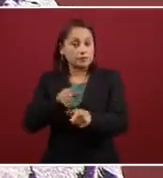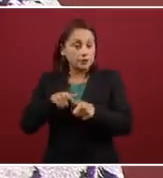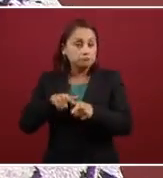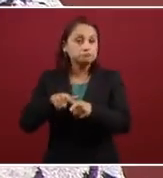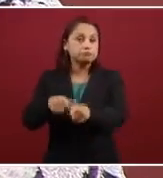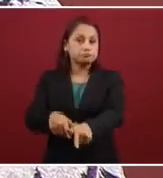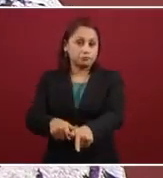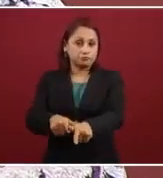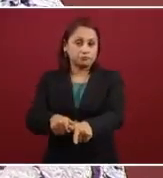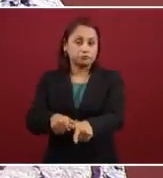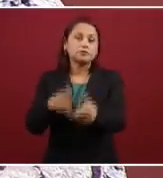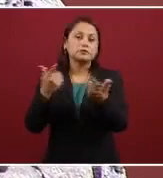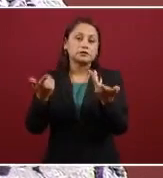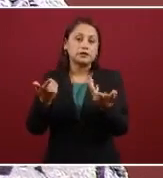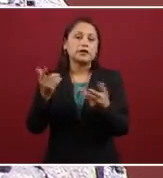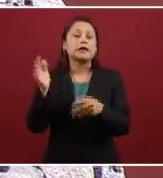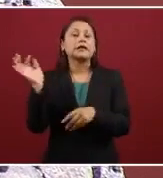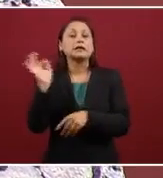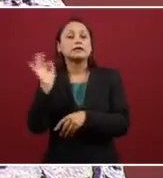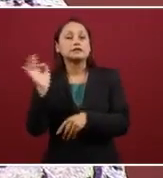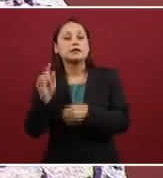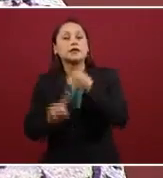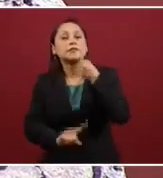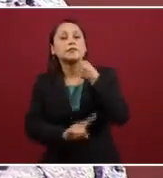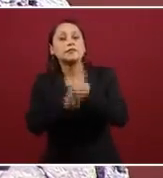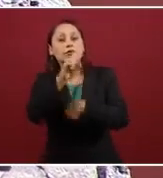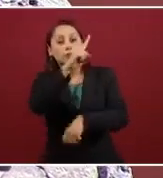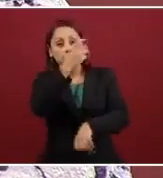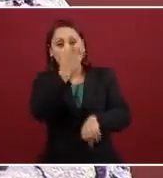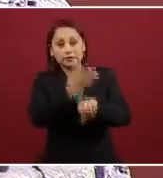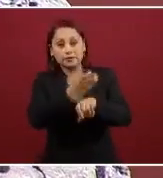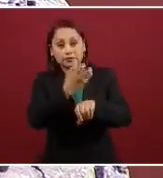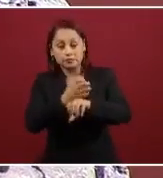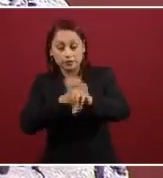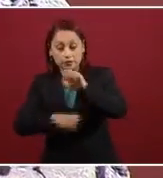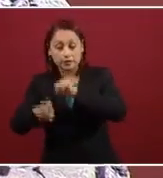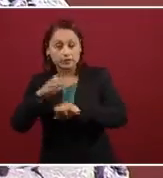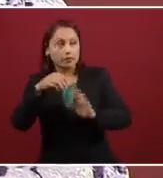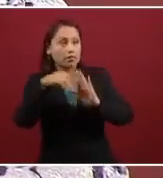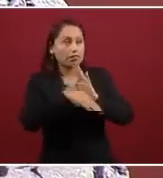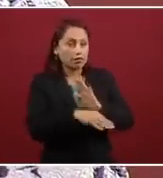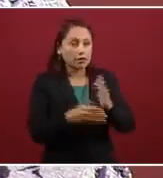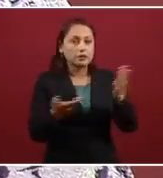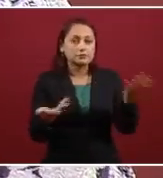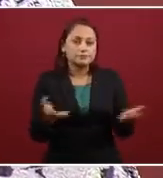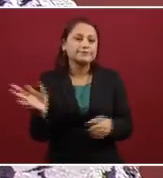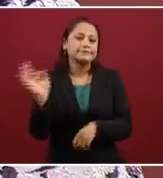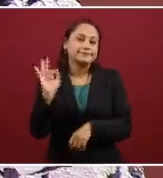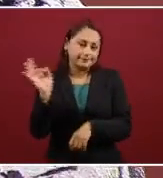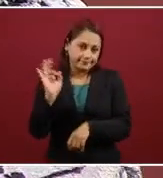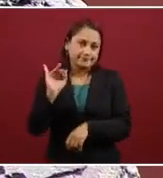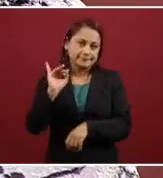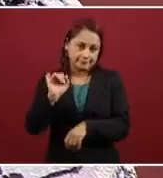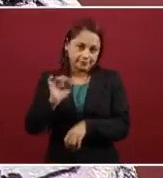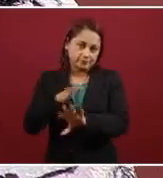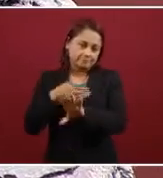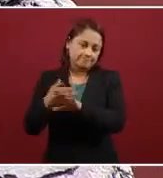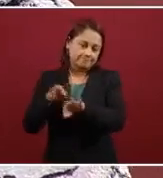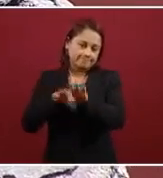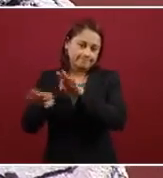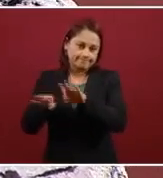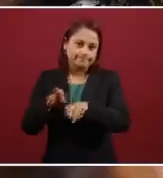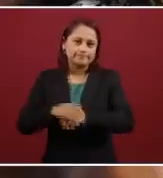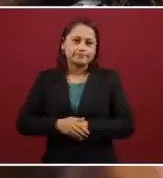pierden mercado en los Estados Unidos. Entonces, tendríamos que ir distinguiendo, porque además los aranceles provisionales que ahora se pusieron no es el